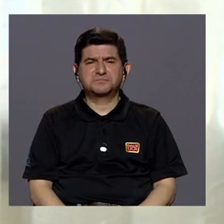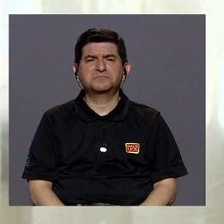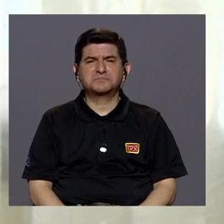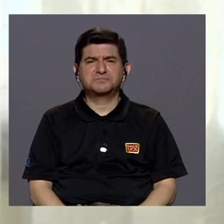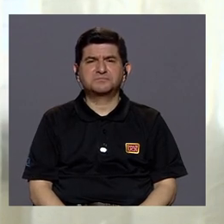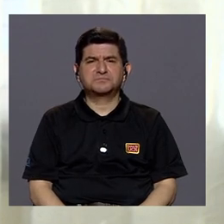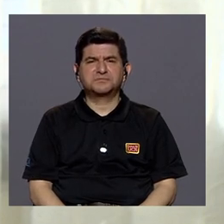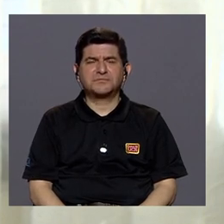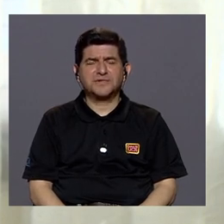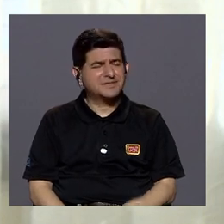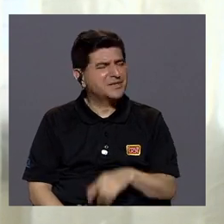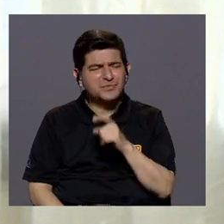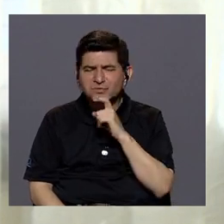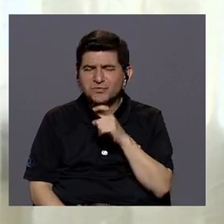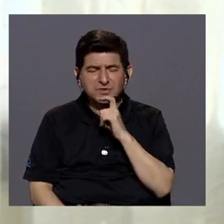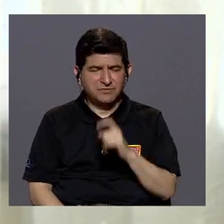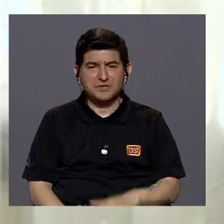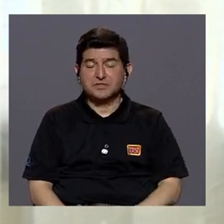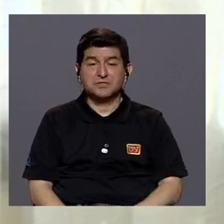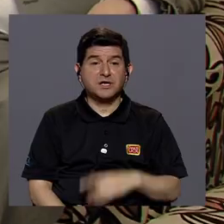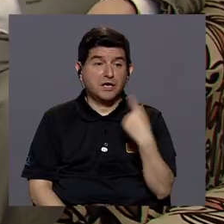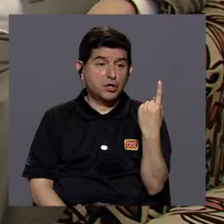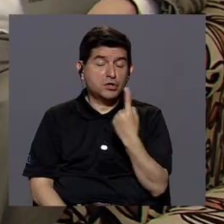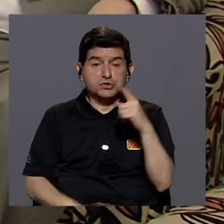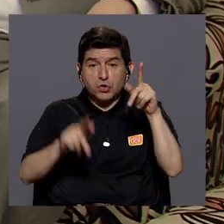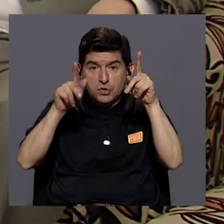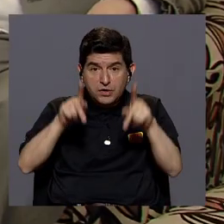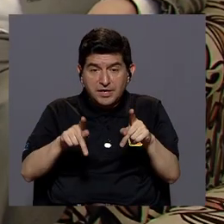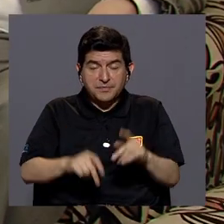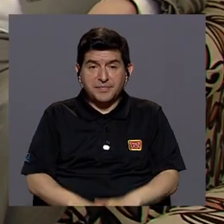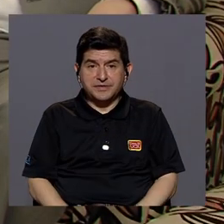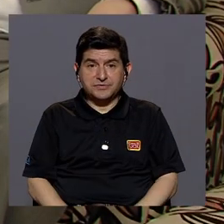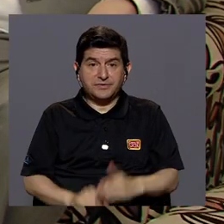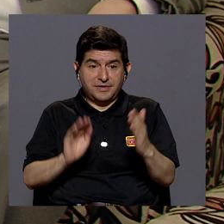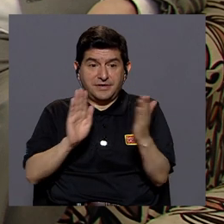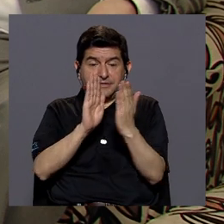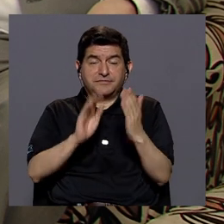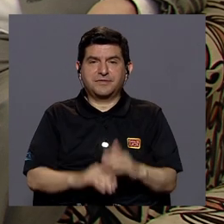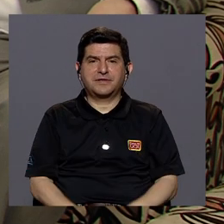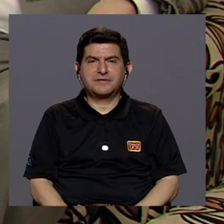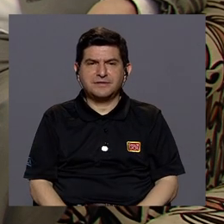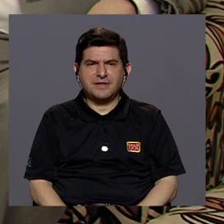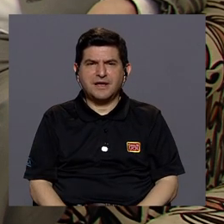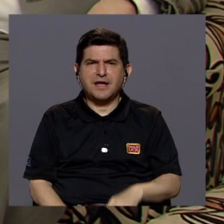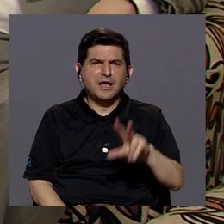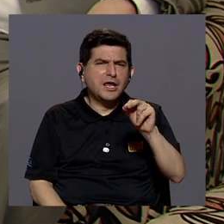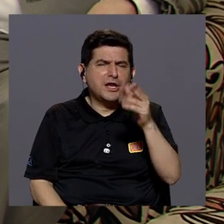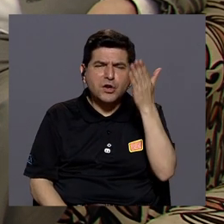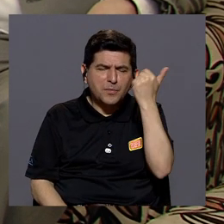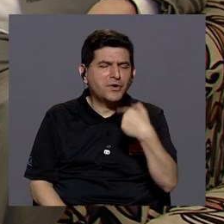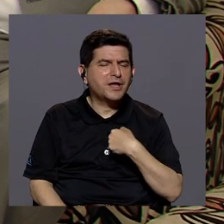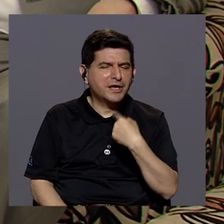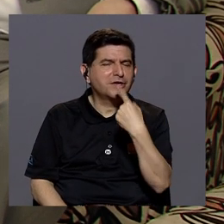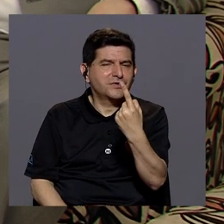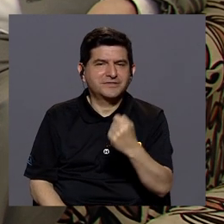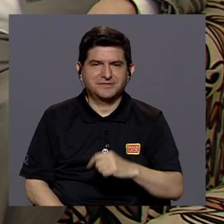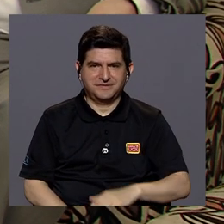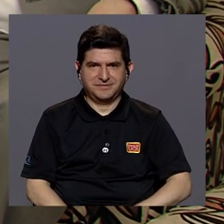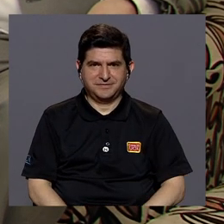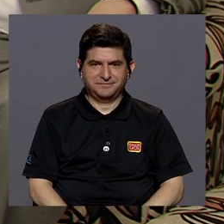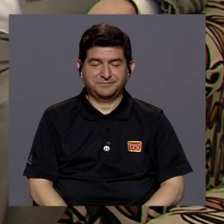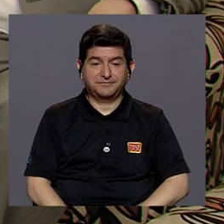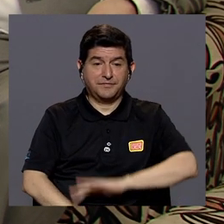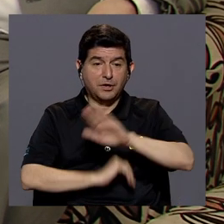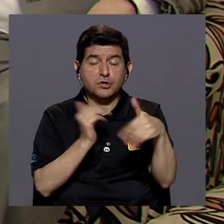Que me fregaba, es que solo el que solo que... Le voy a poner un ejemplo, ¿por qué no? Vea cómo todas